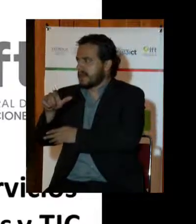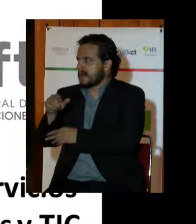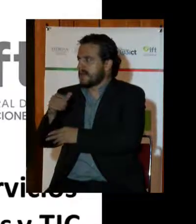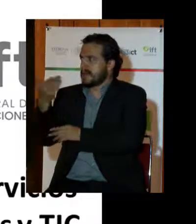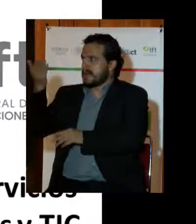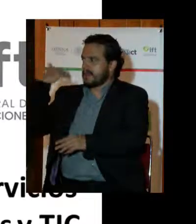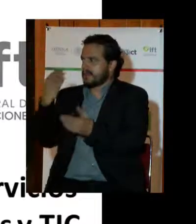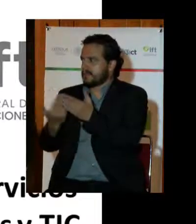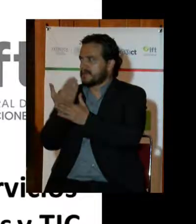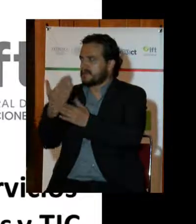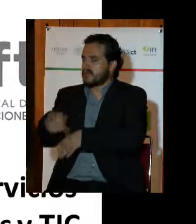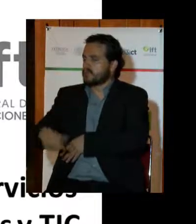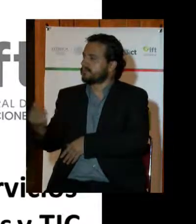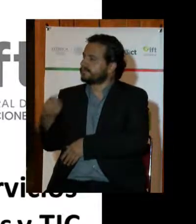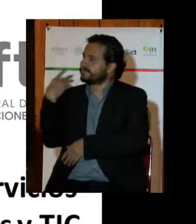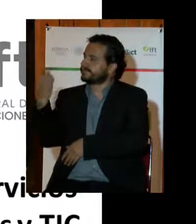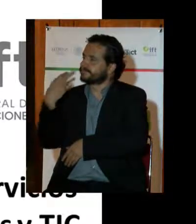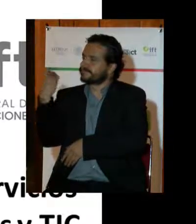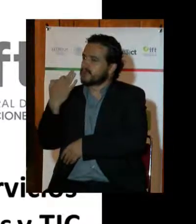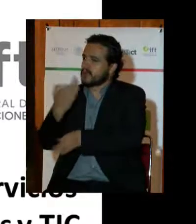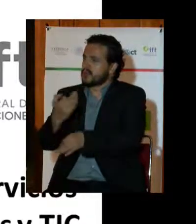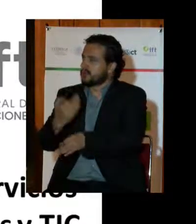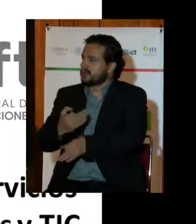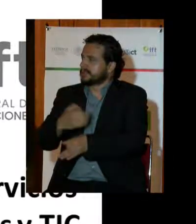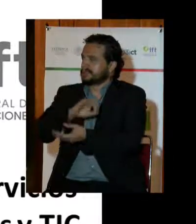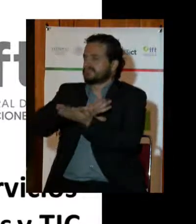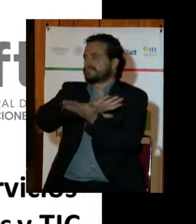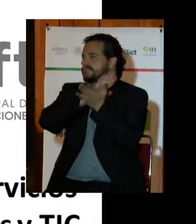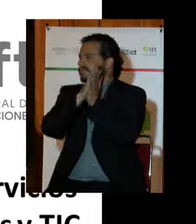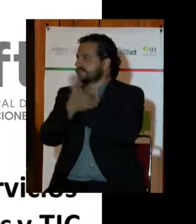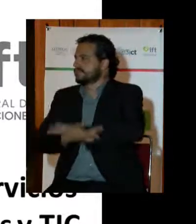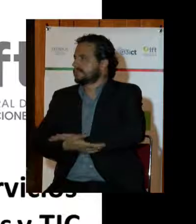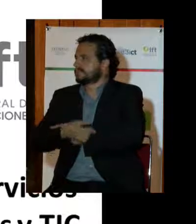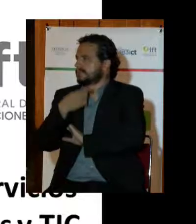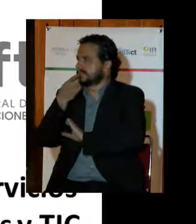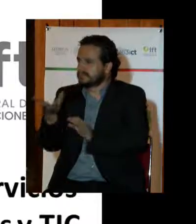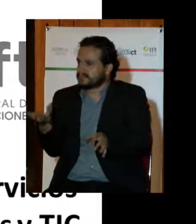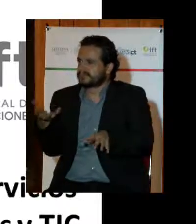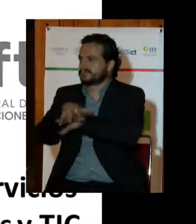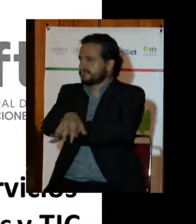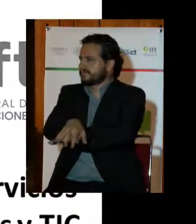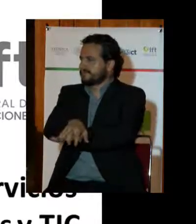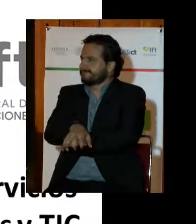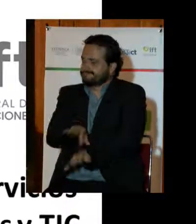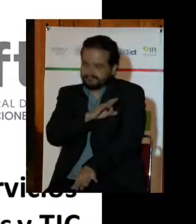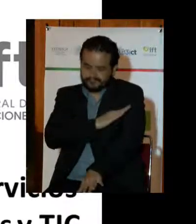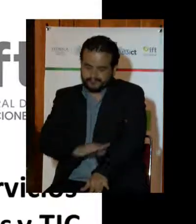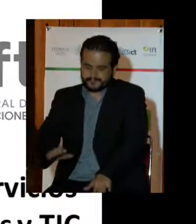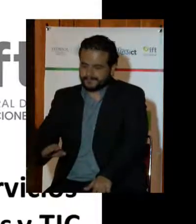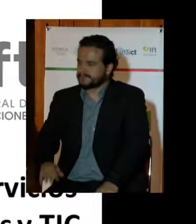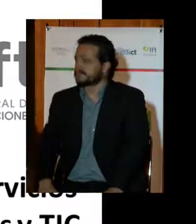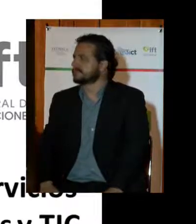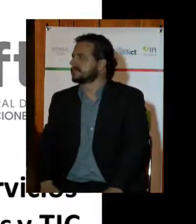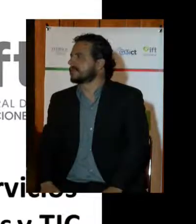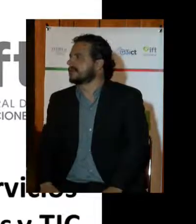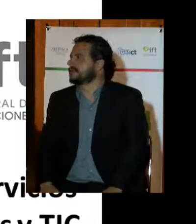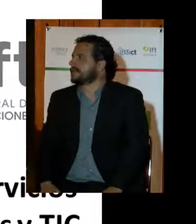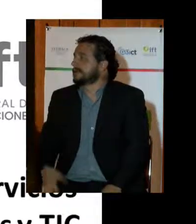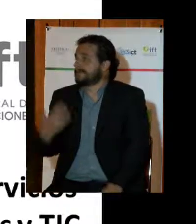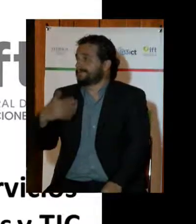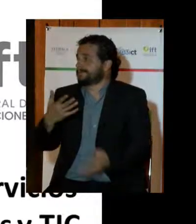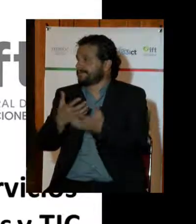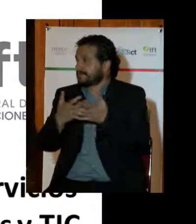transformación integral y que, por cierto, es hecha con el enorme apoyo sin